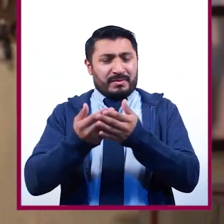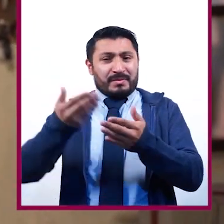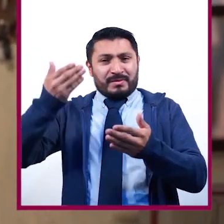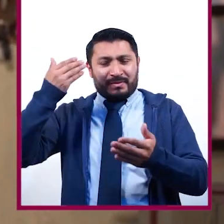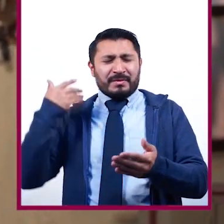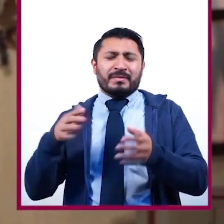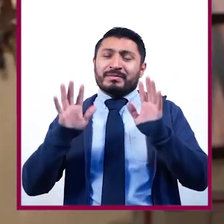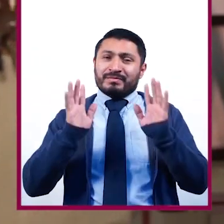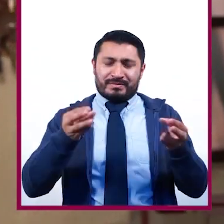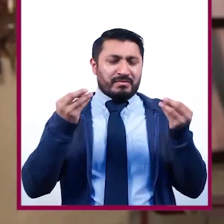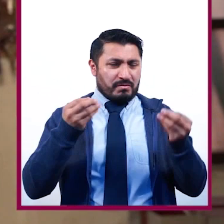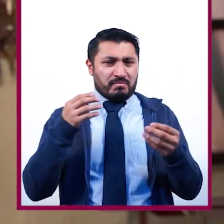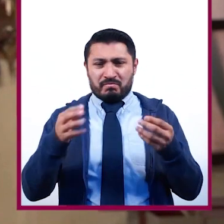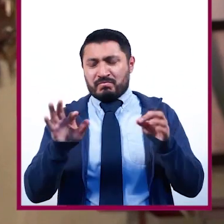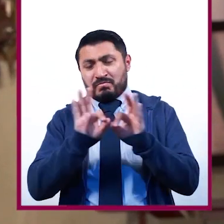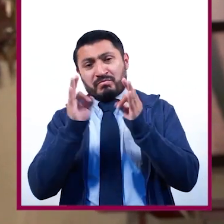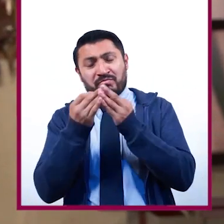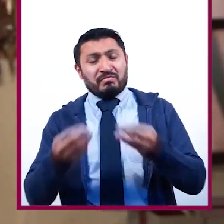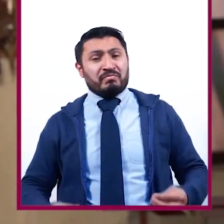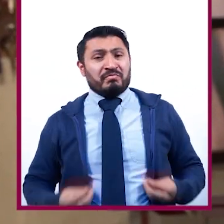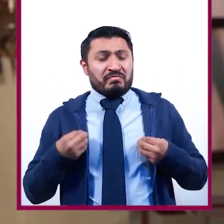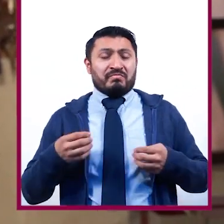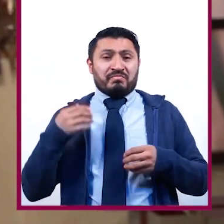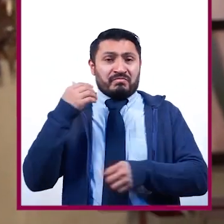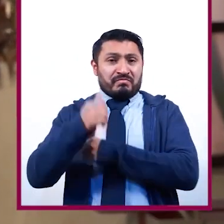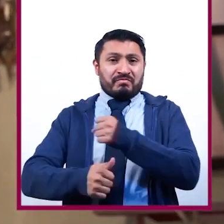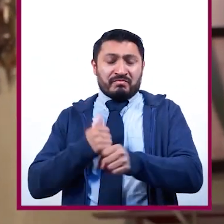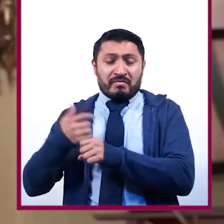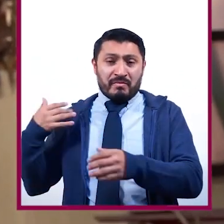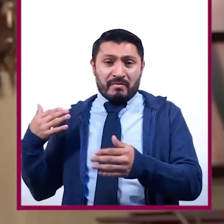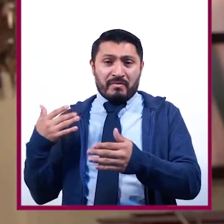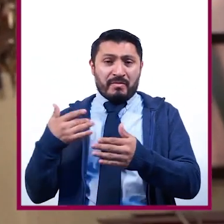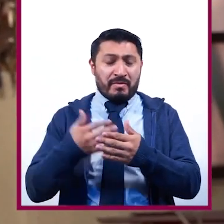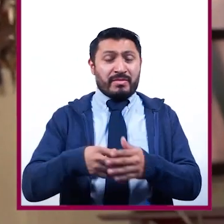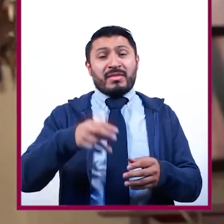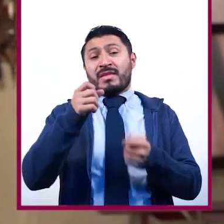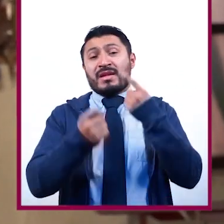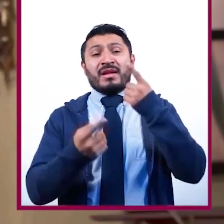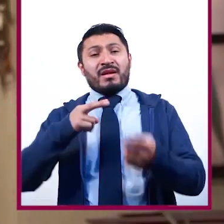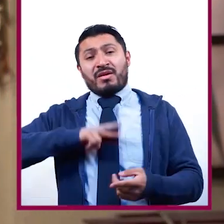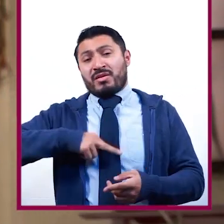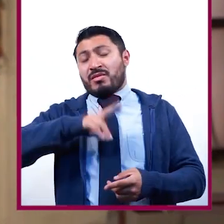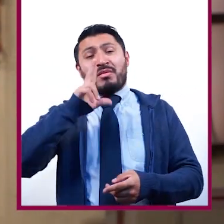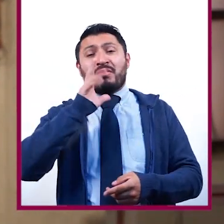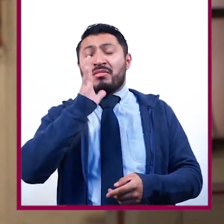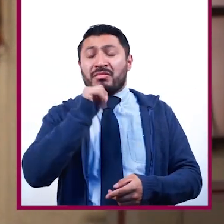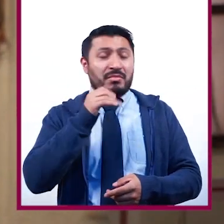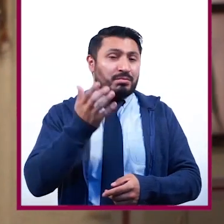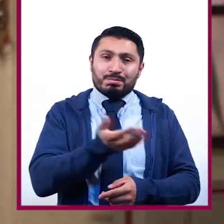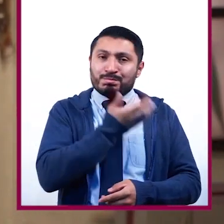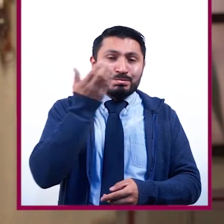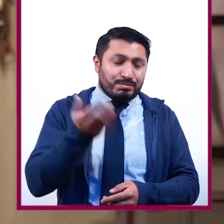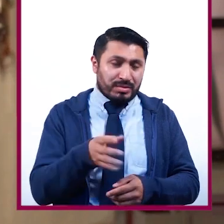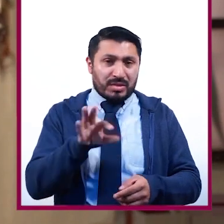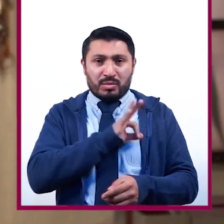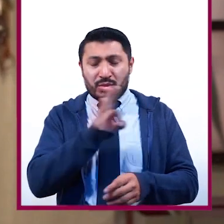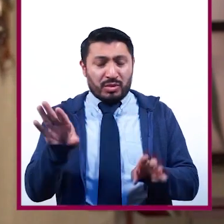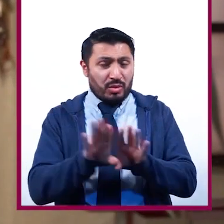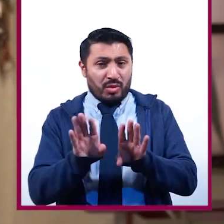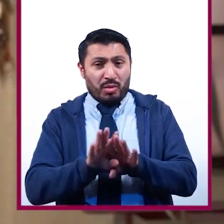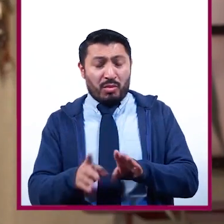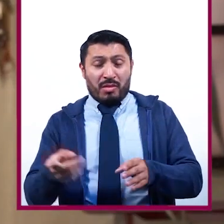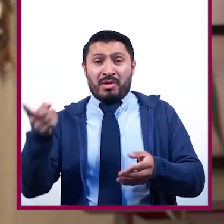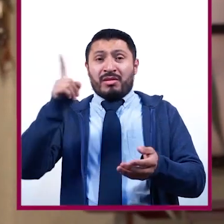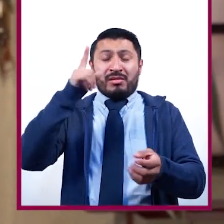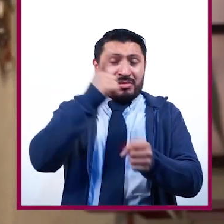muchas otras especies a lo largo de los años. Bueno, hay virus a los que nos podemos adaptar, que podemos llevar o que podemos encontrar